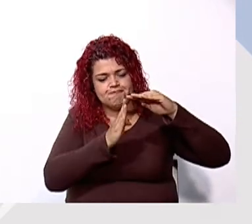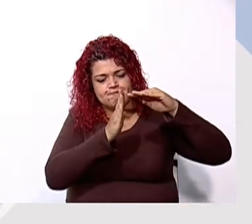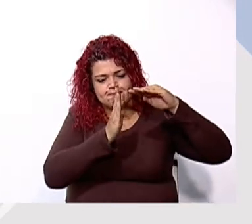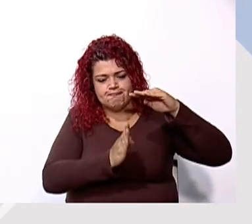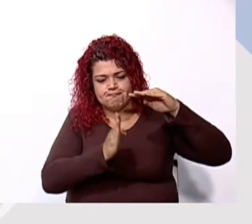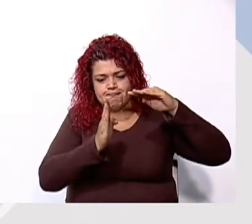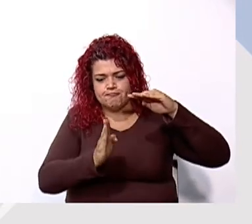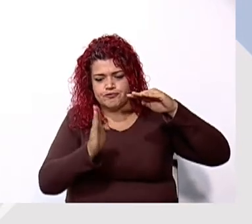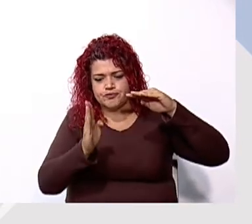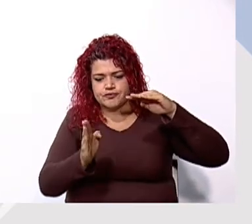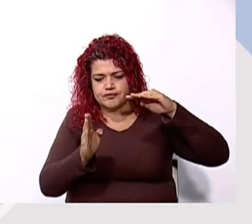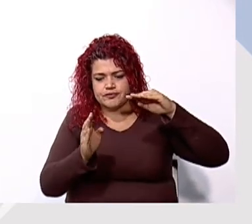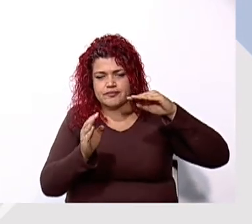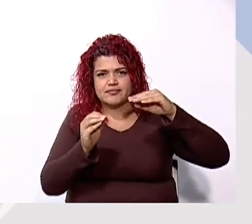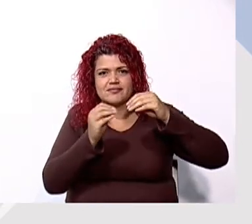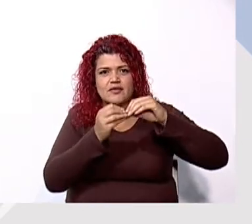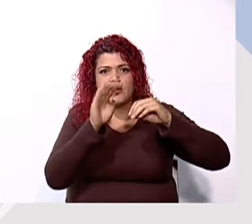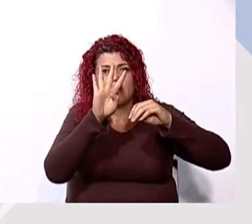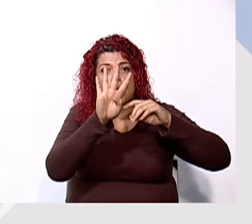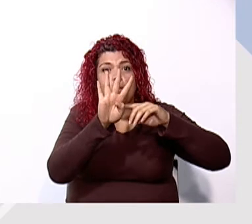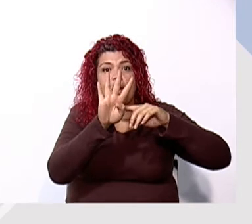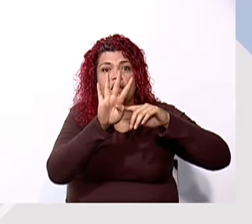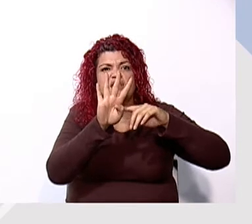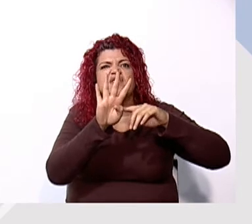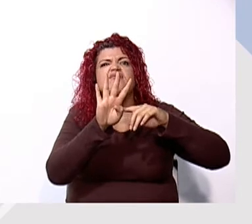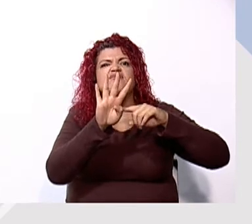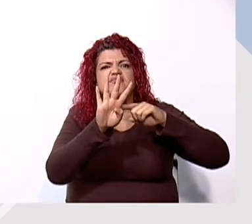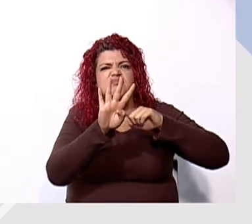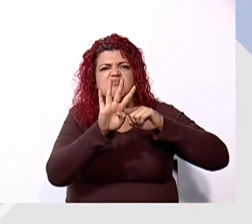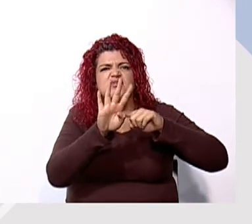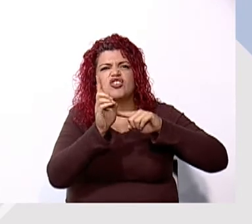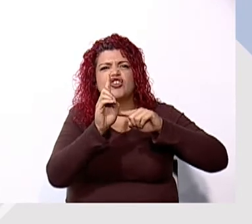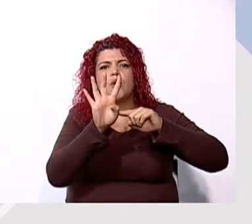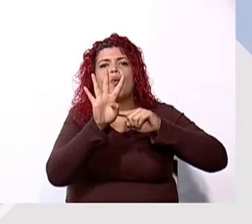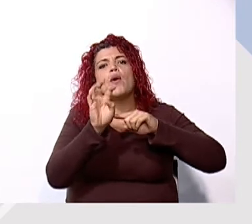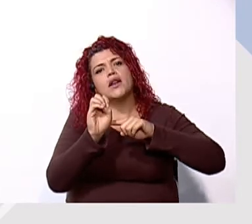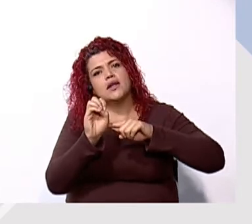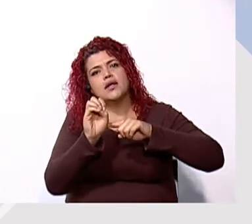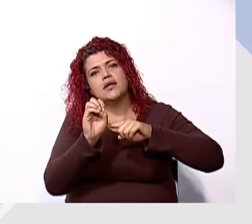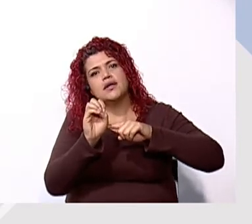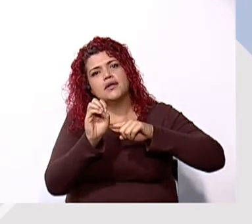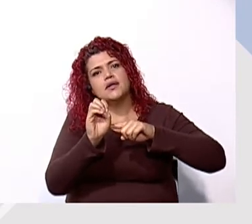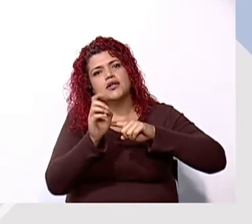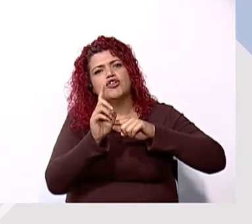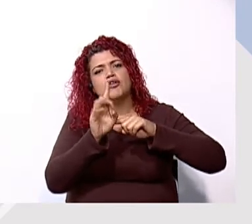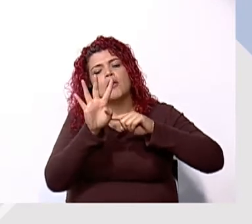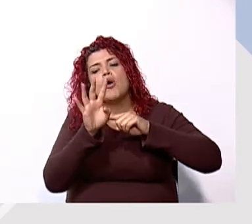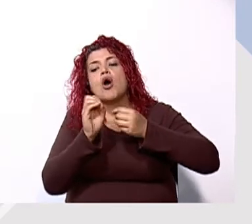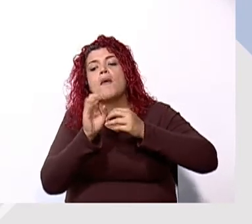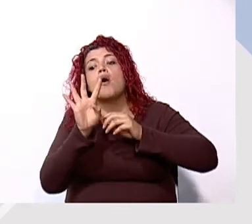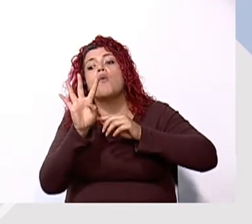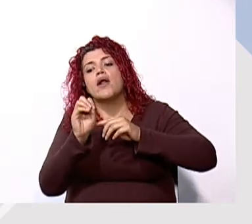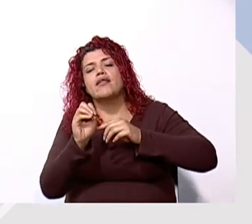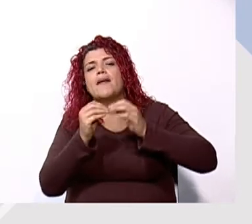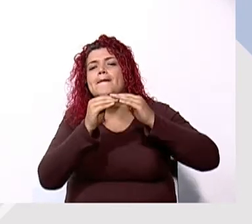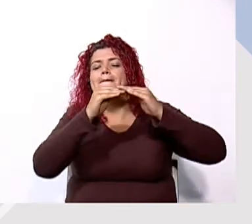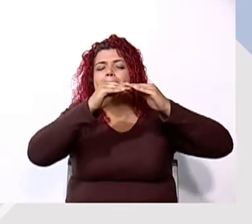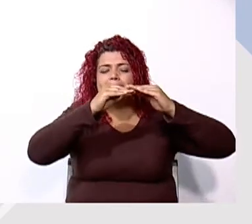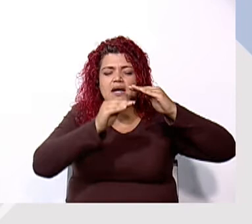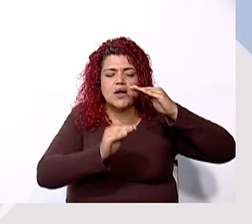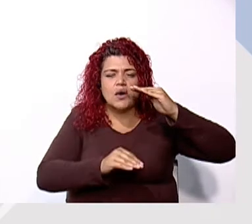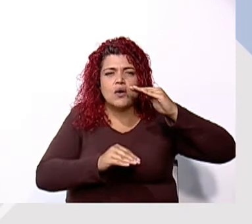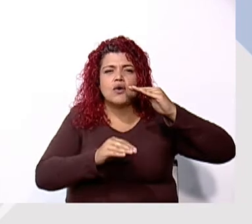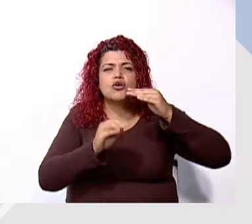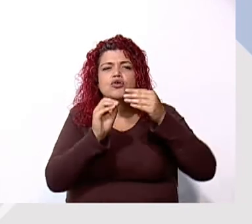posicional del dígito 4 y que este sea 40. Repito, el menor